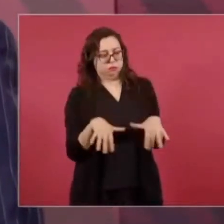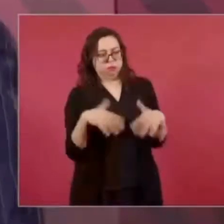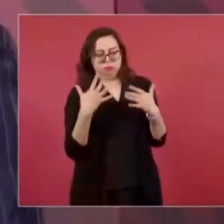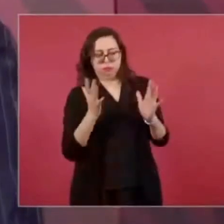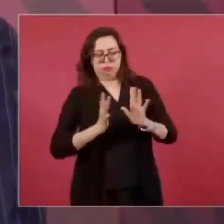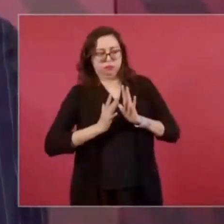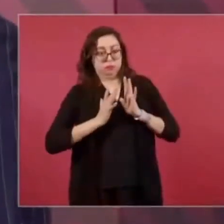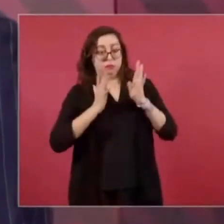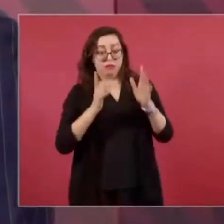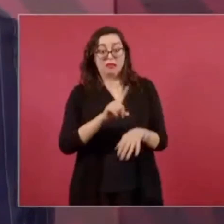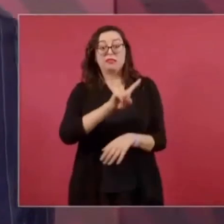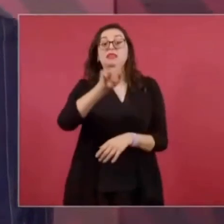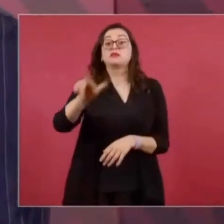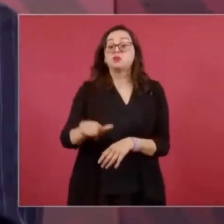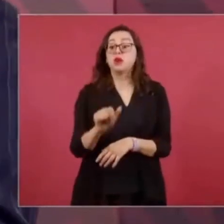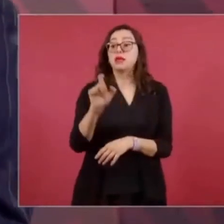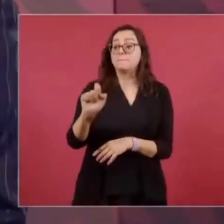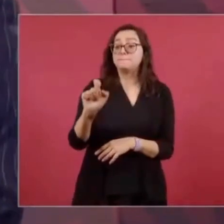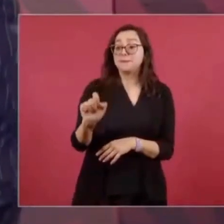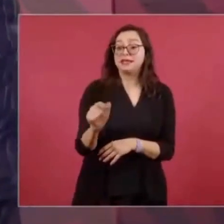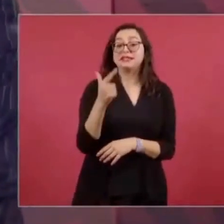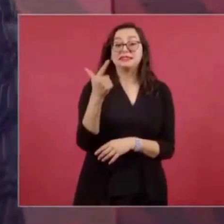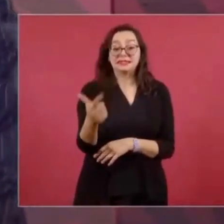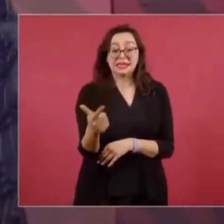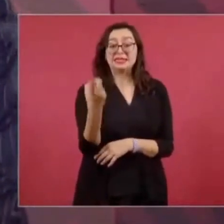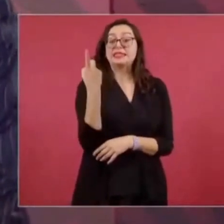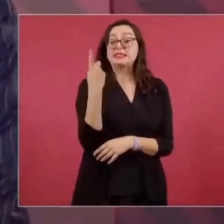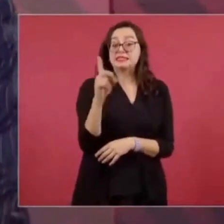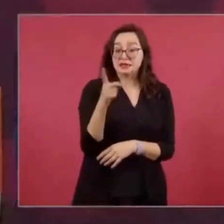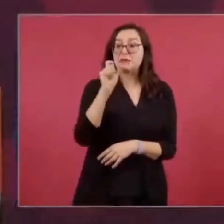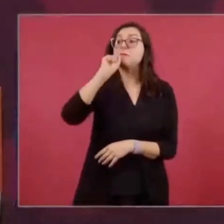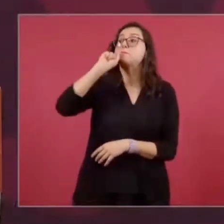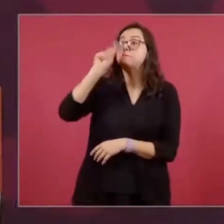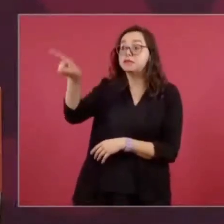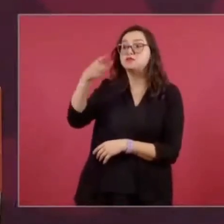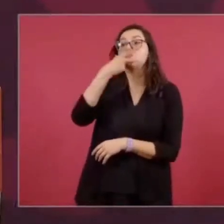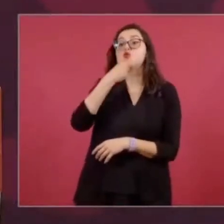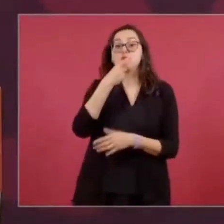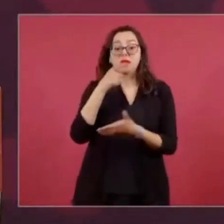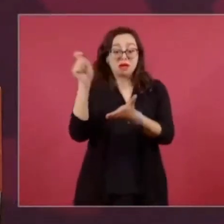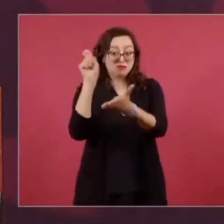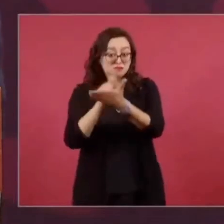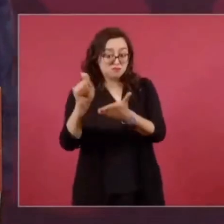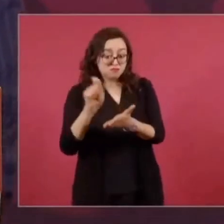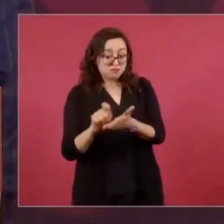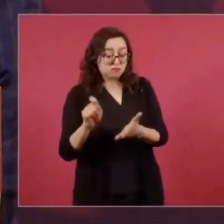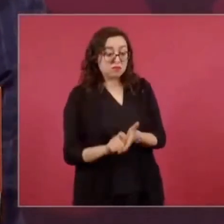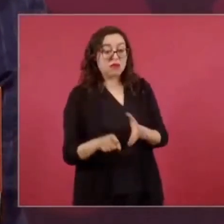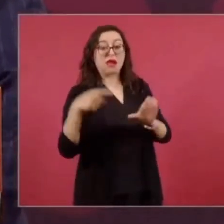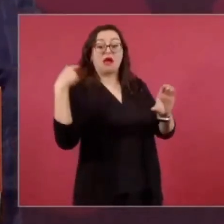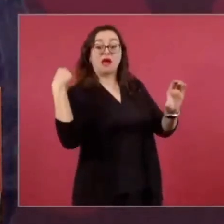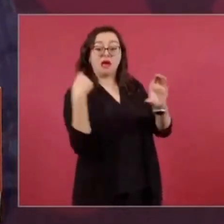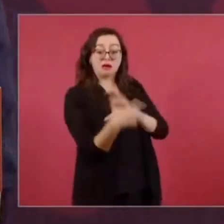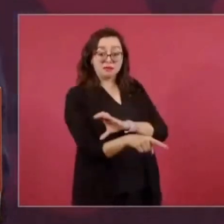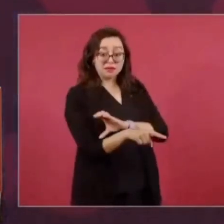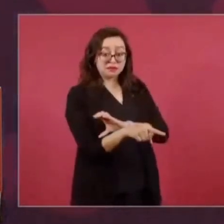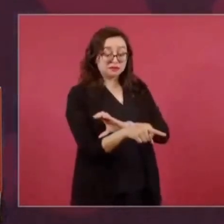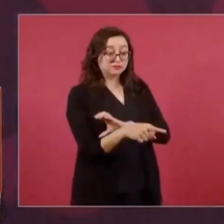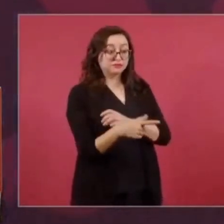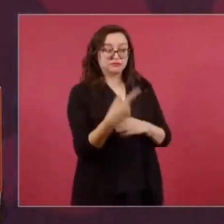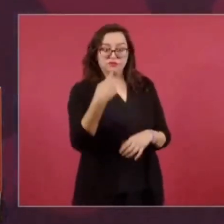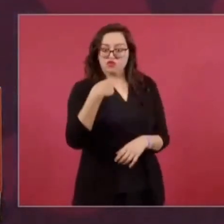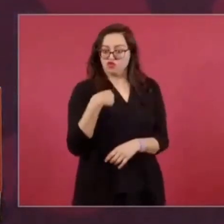Posteriormente, el 27 de diciembre, le informa a Porfirio Díaz que compró a toda